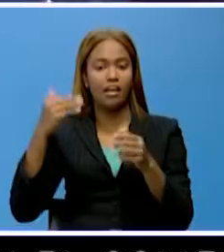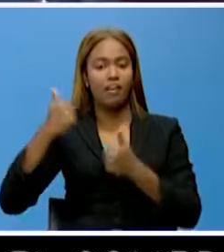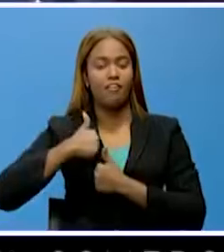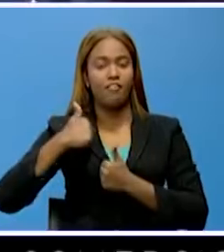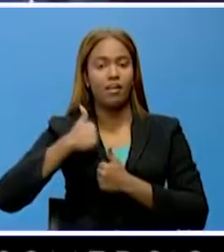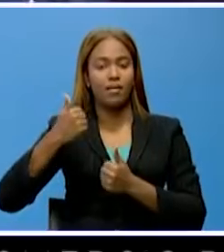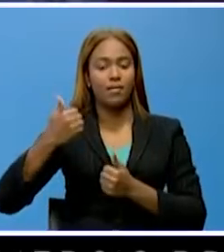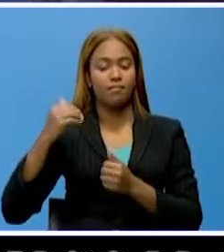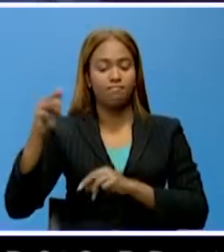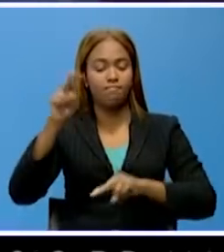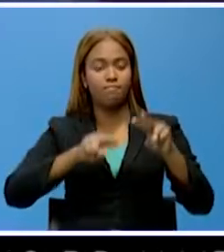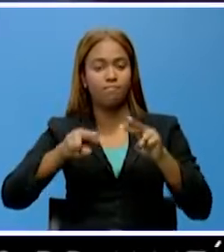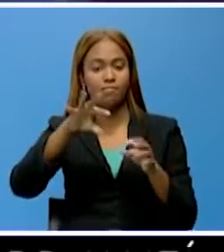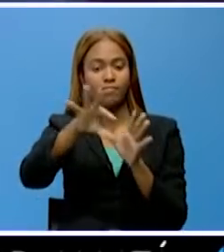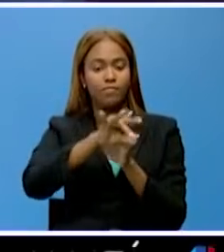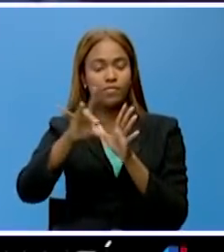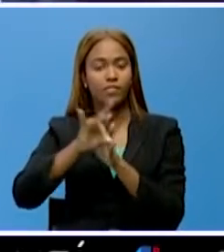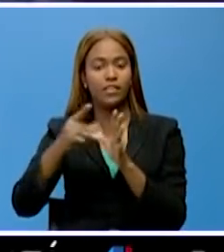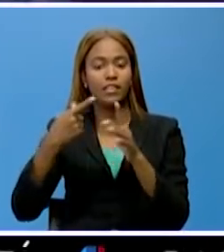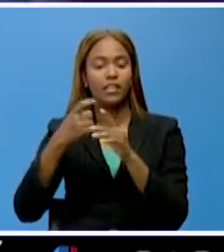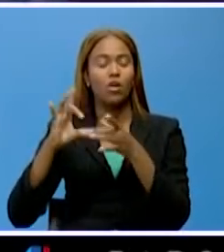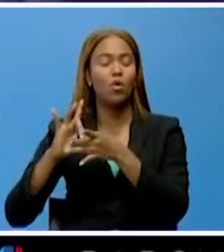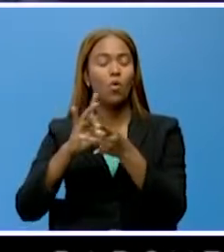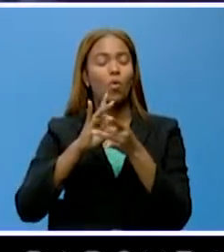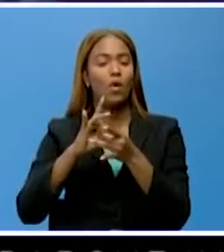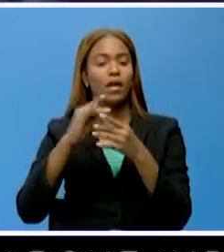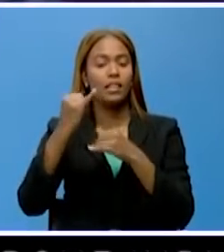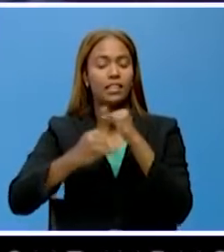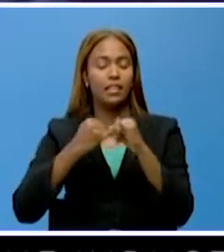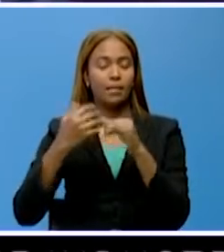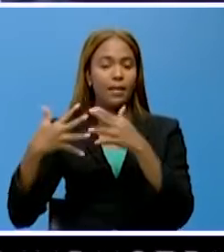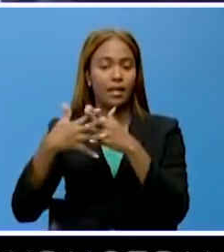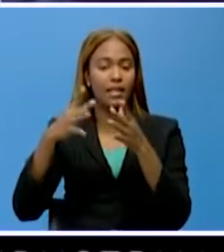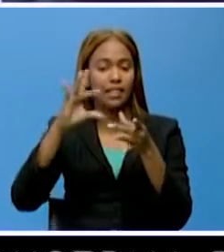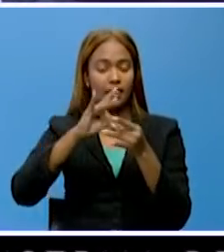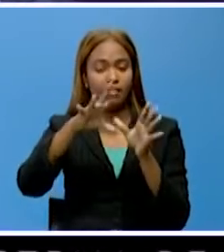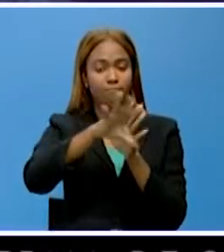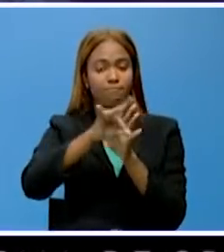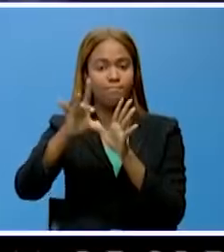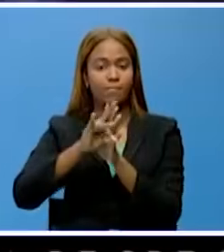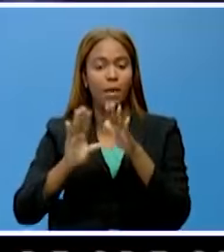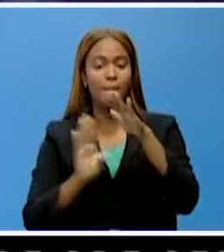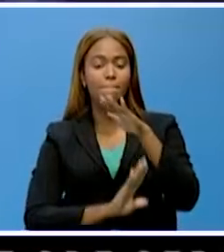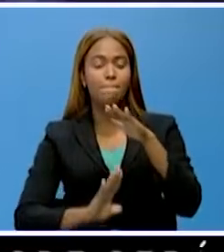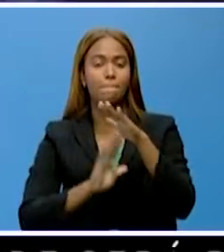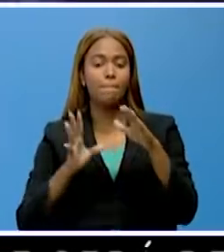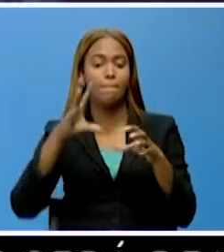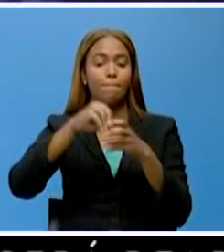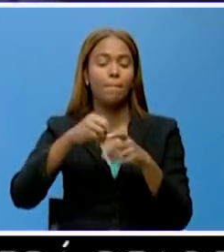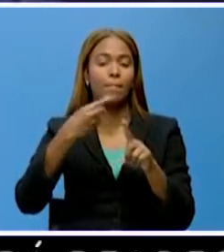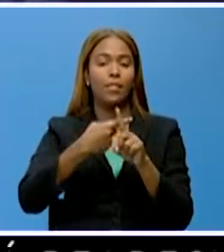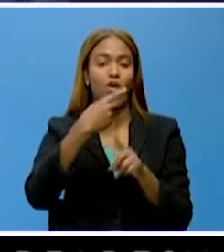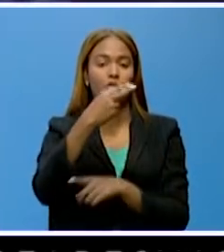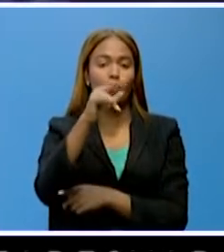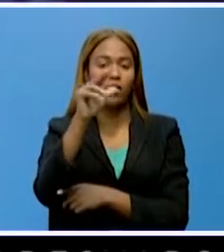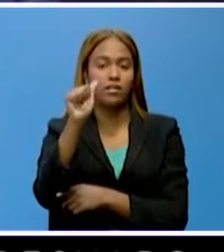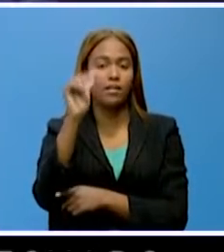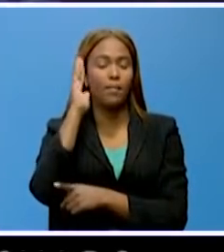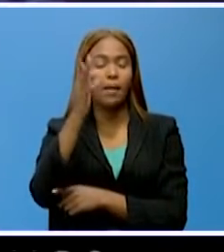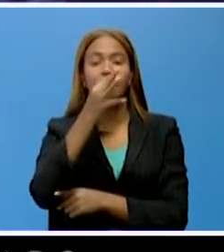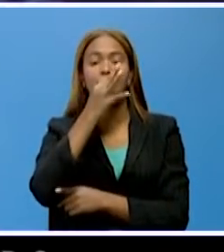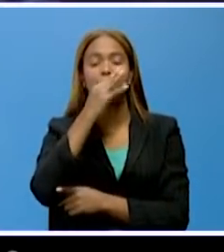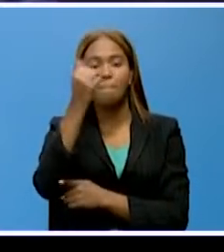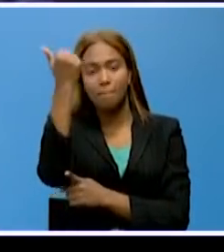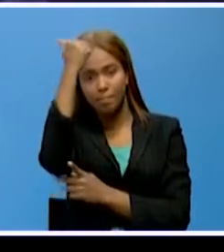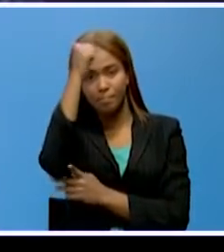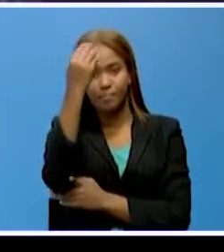de observación electoral de la Unión Interamericana de Organismos Electorales en las elecciones primarias e interinas de Honduras, que tendrá lugar el próximo